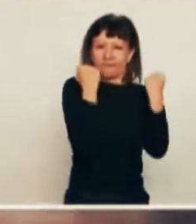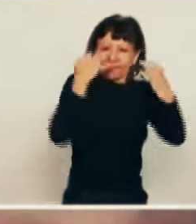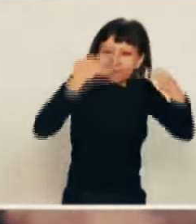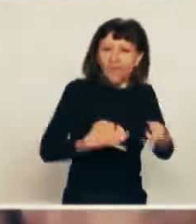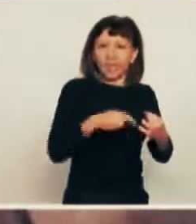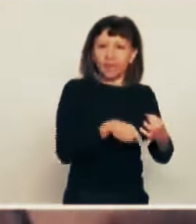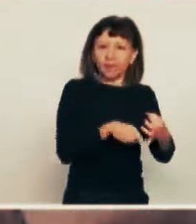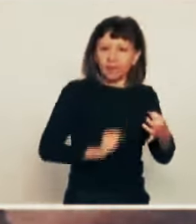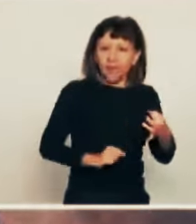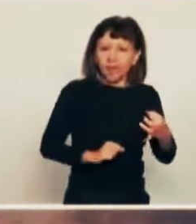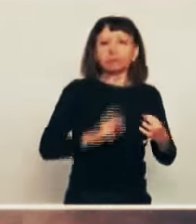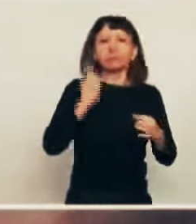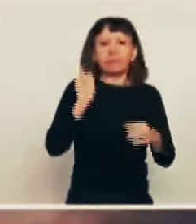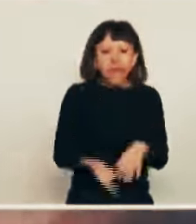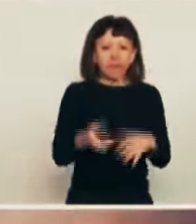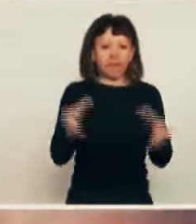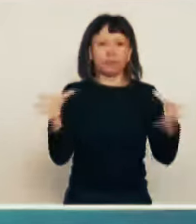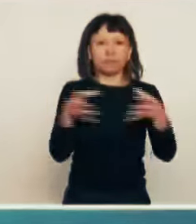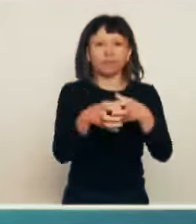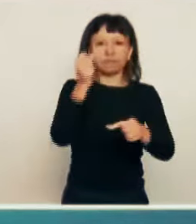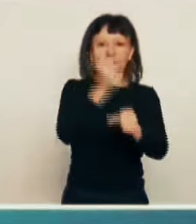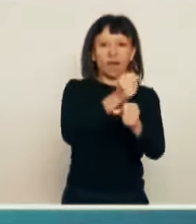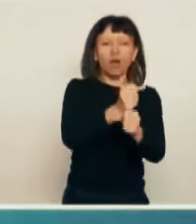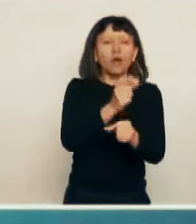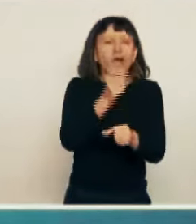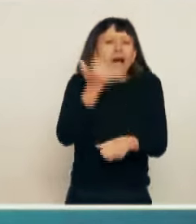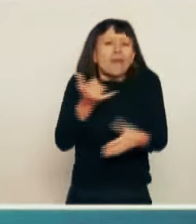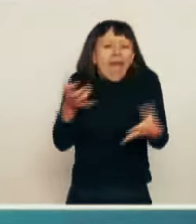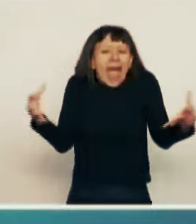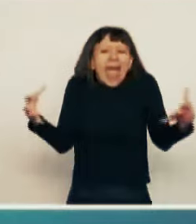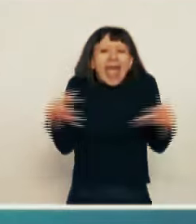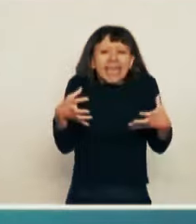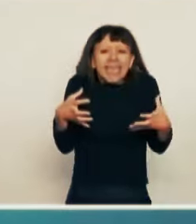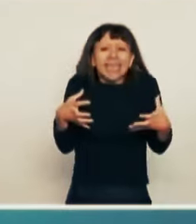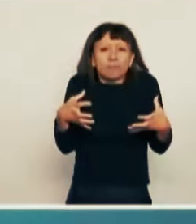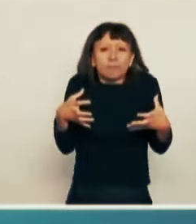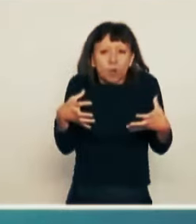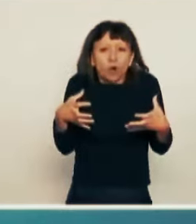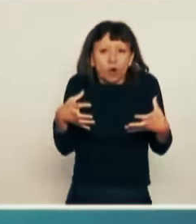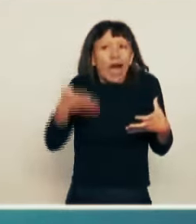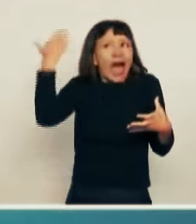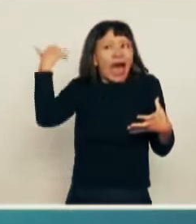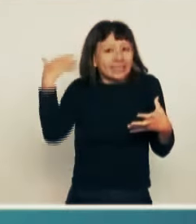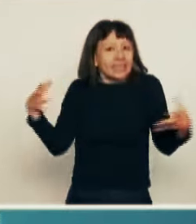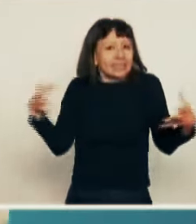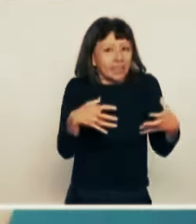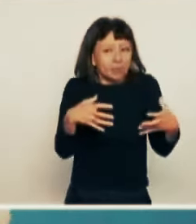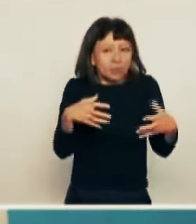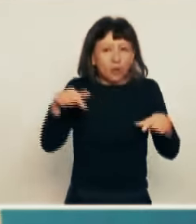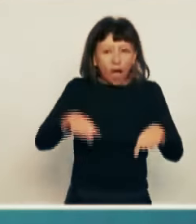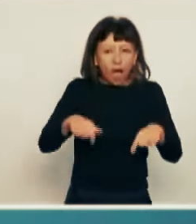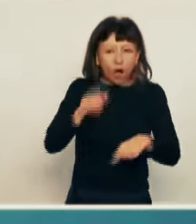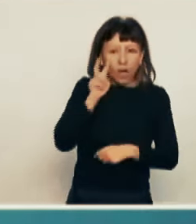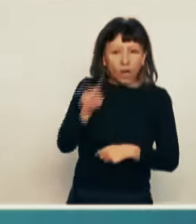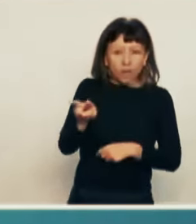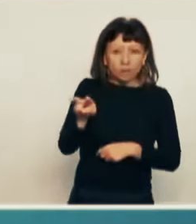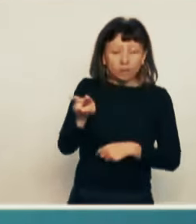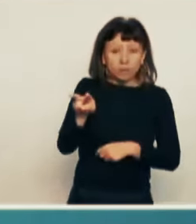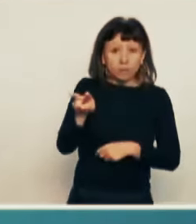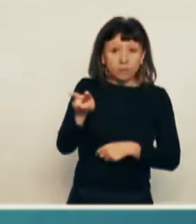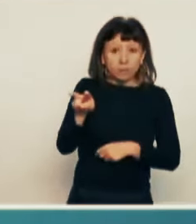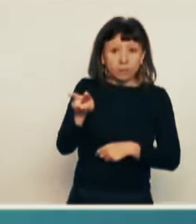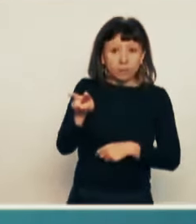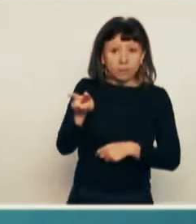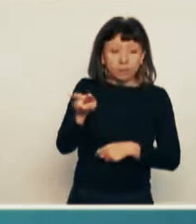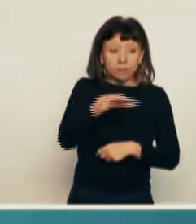y había un equipo. Cuando uno mira lo que hay hoy en todos los